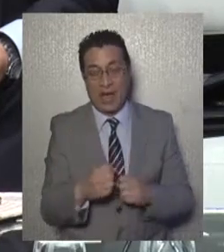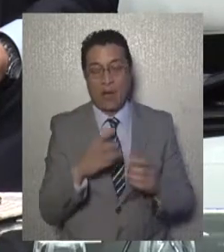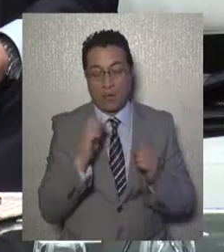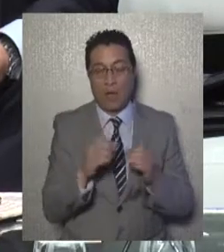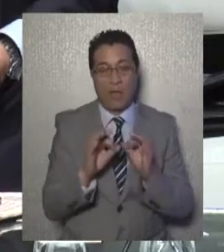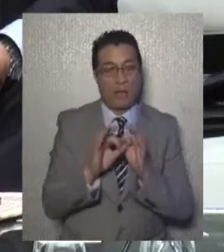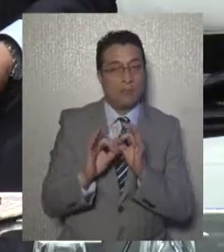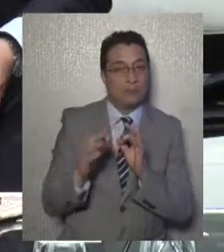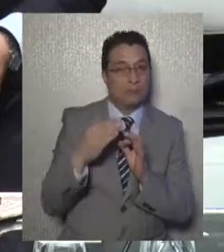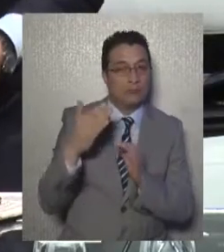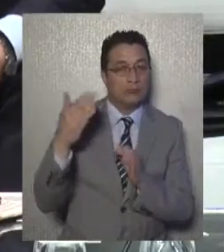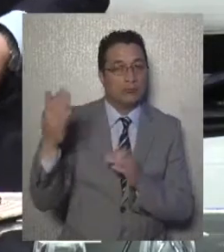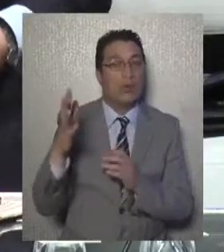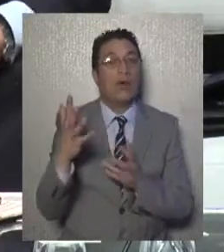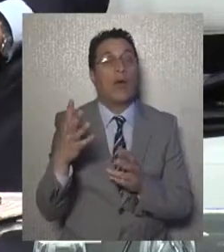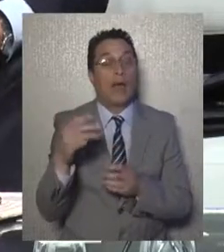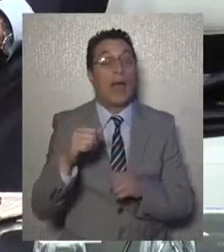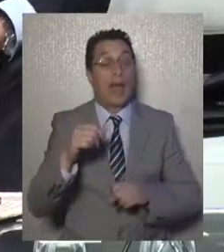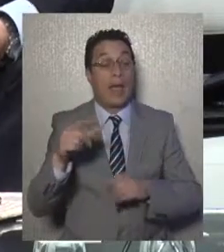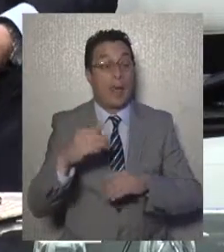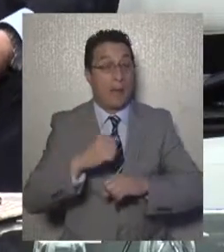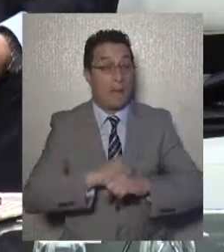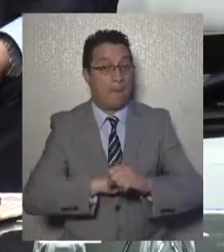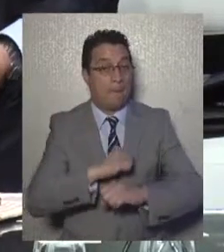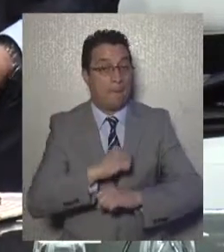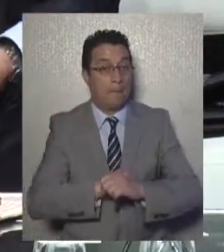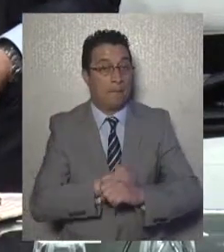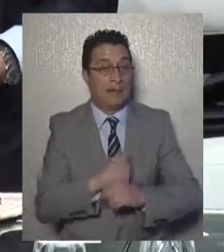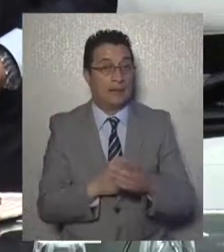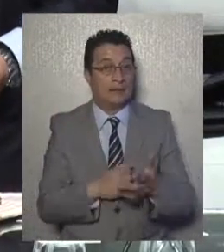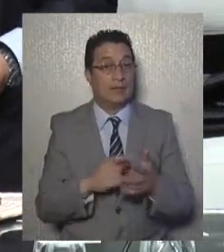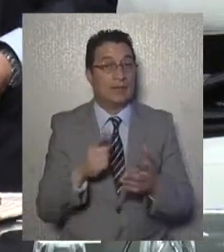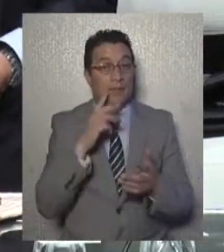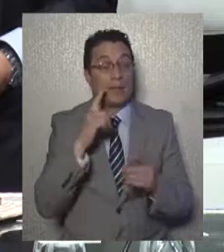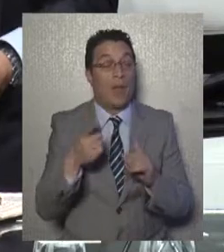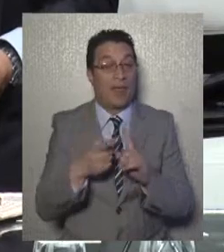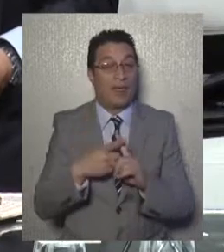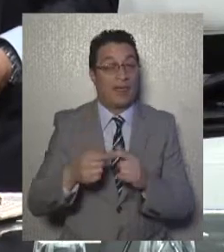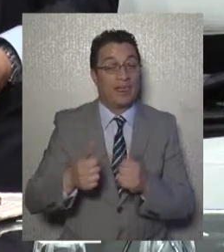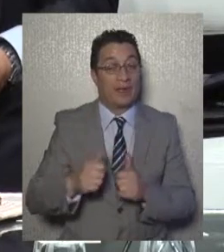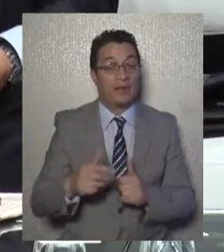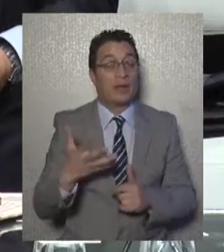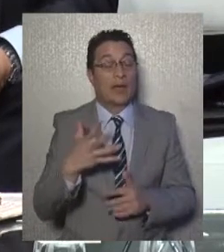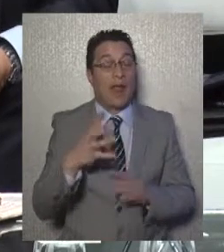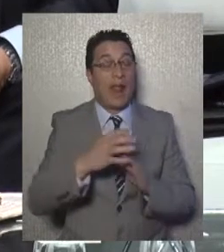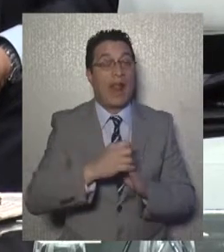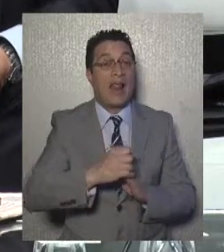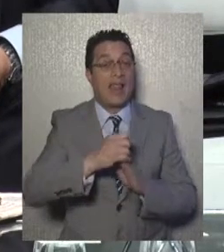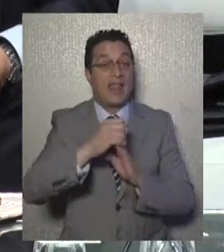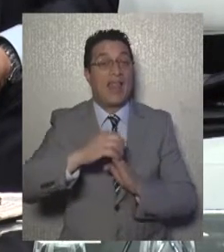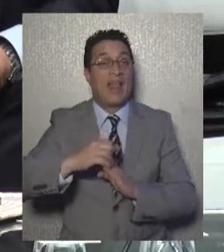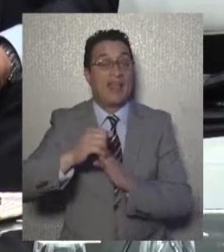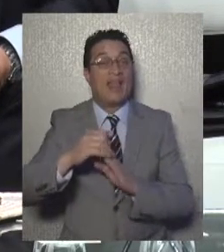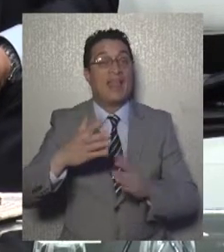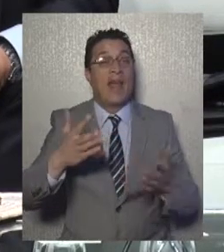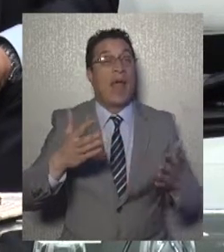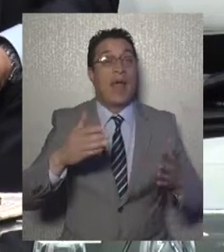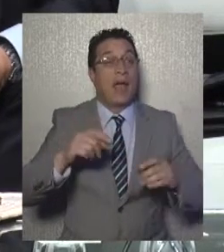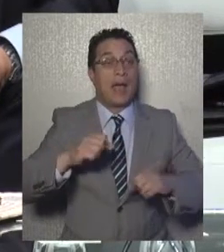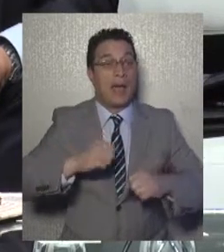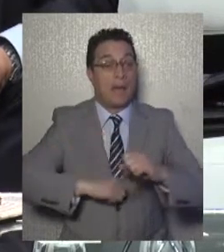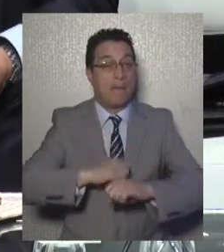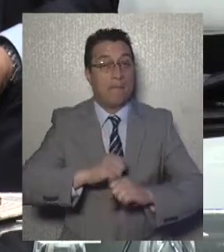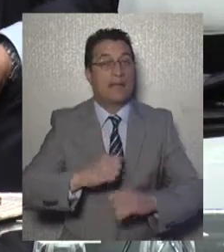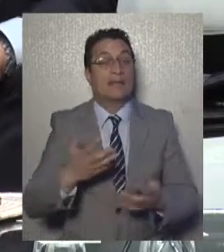proyectar en las dinámicas de la empresa, en los incentivos de quienes lideran la empresa para avanzar más decididamente